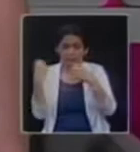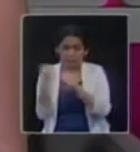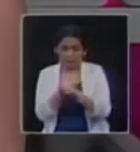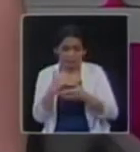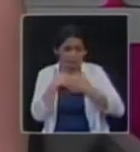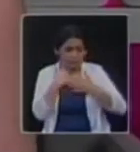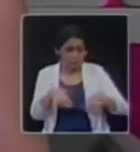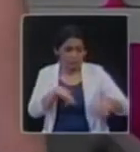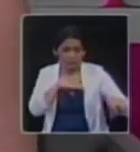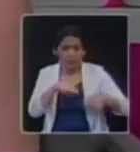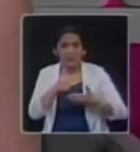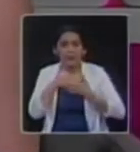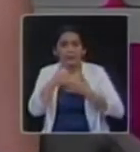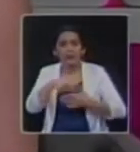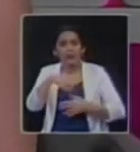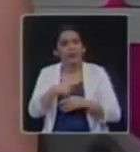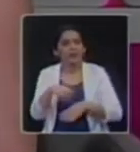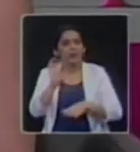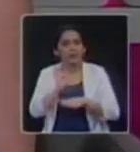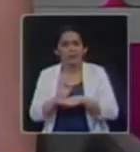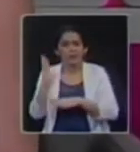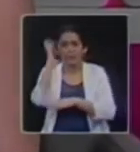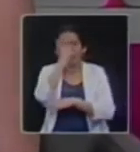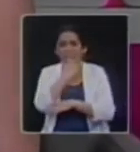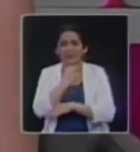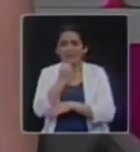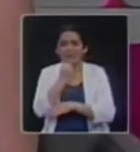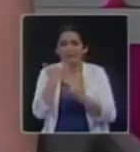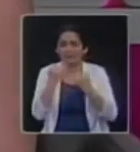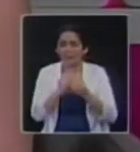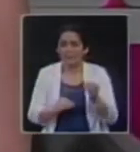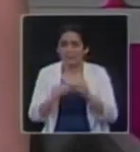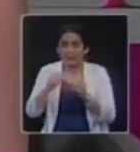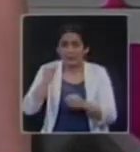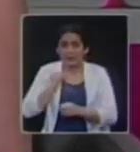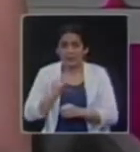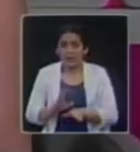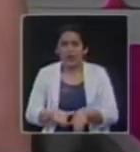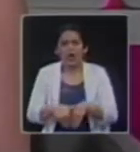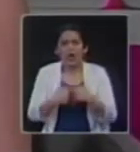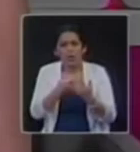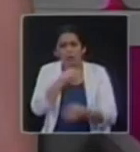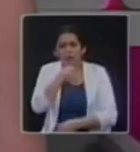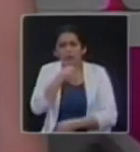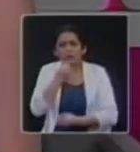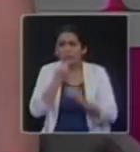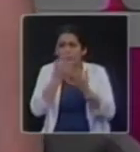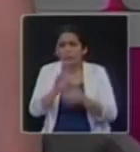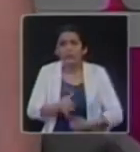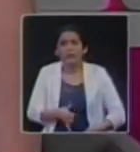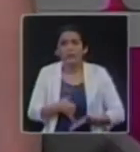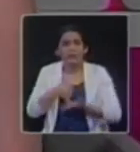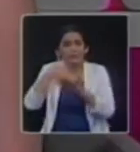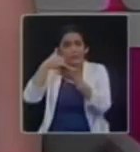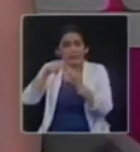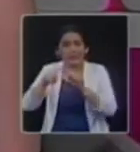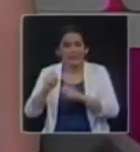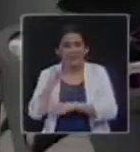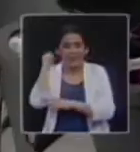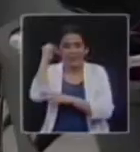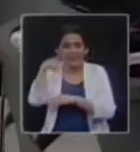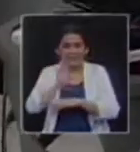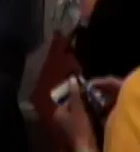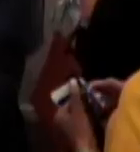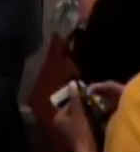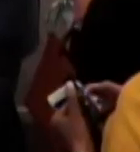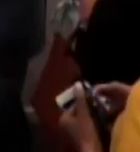nuestra reportera sandra vélez nos presenta todos los detalles de la rueda de prensa sobre esta noticia positiva para todos los ecuatoriales